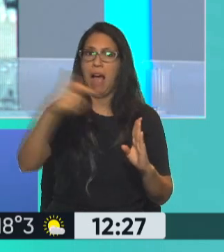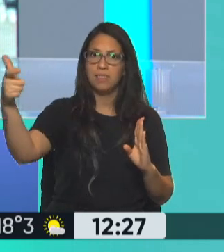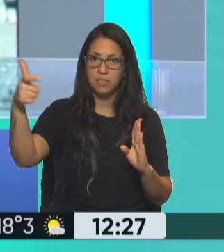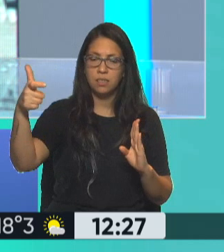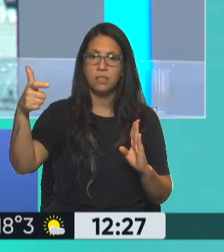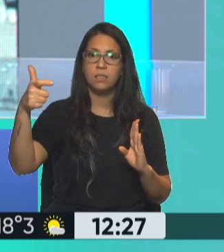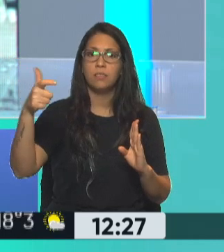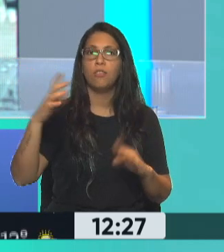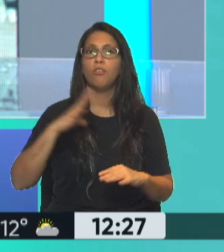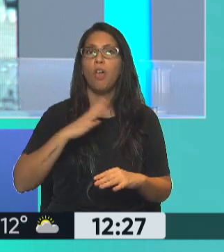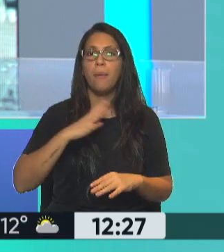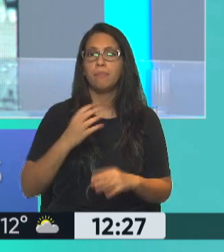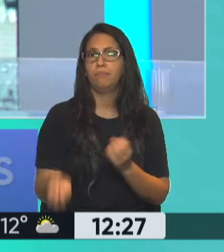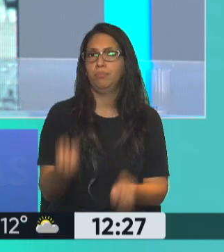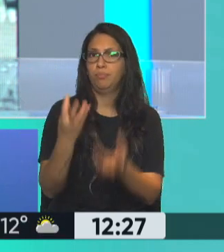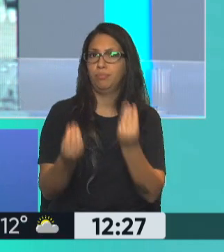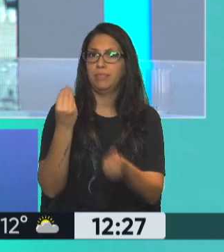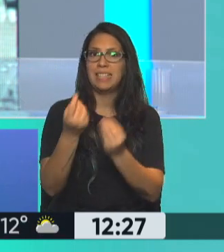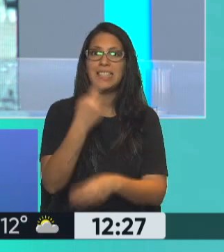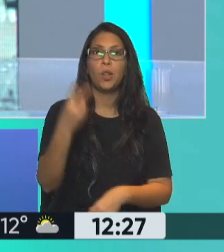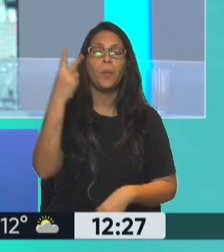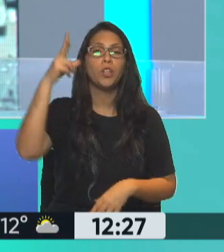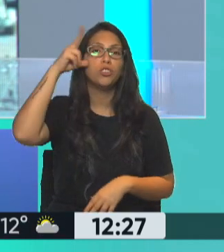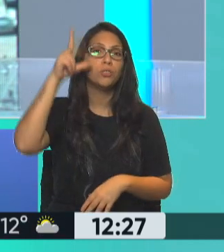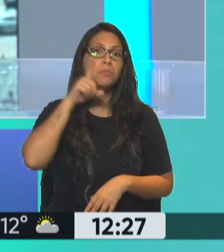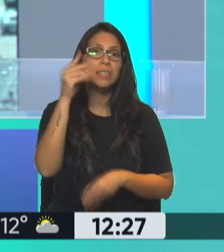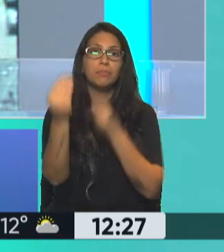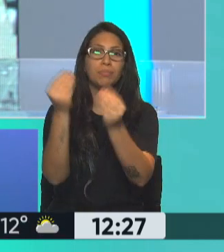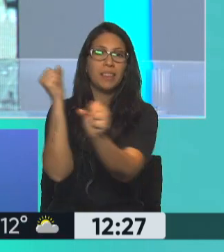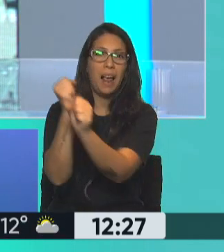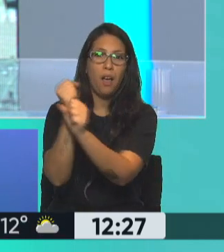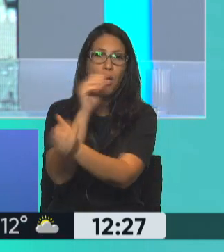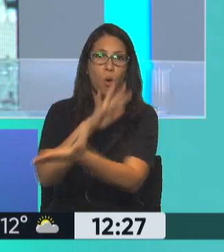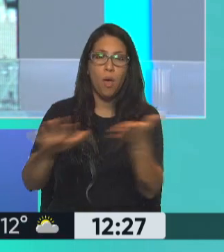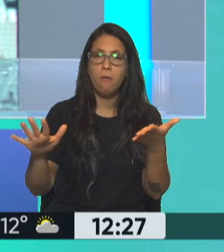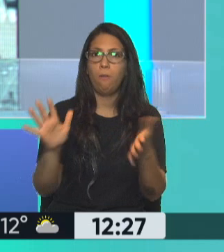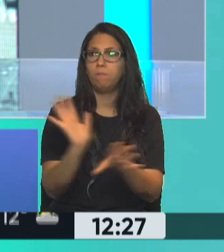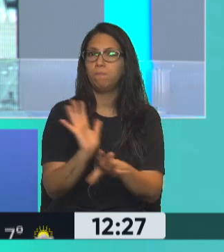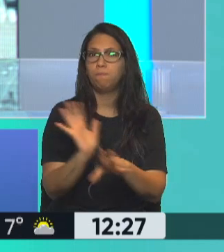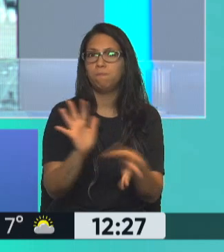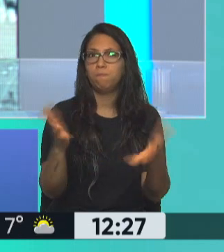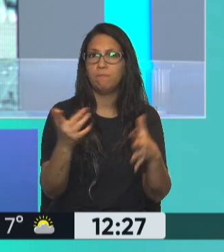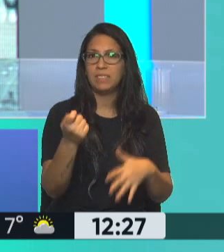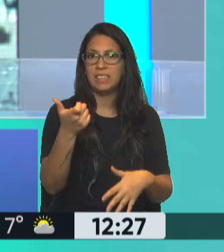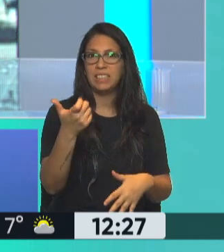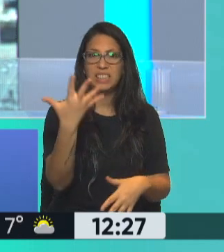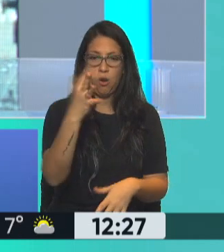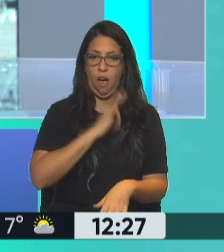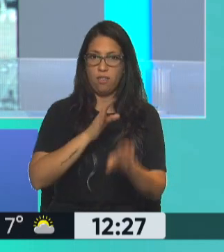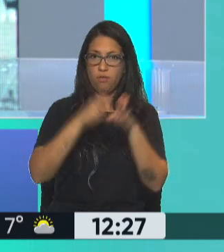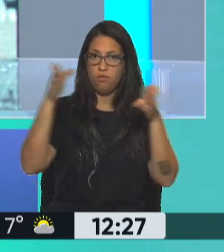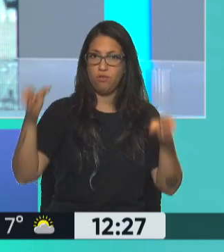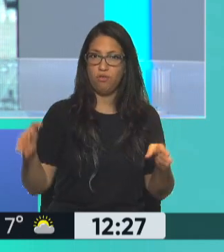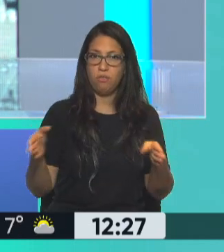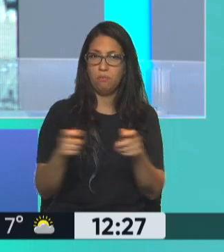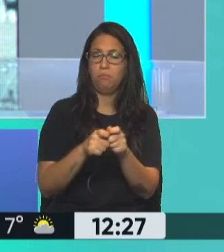digamos, creación de 128.000 empleos. En estos, ¿cuántos son? Casi 5 años. Sí. Sería